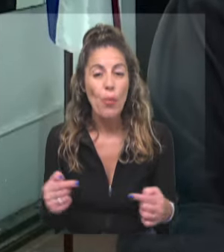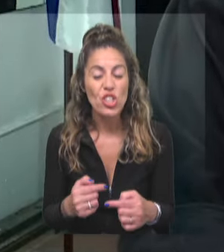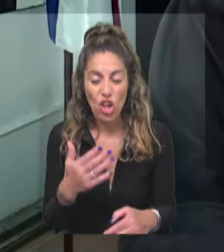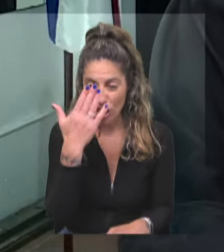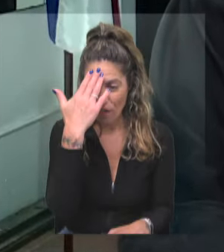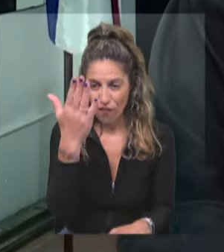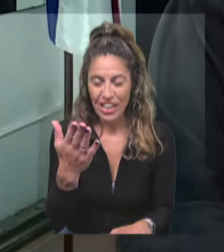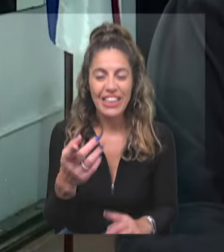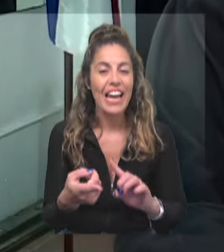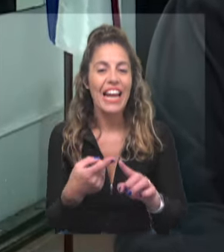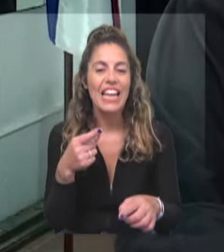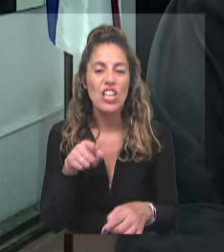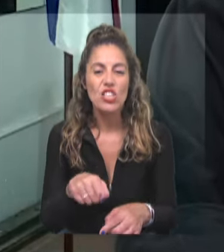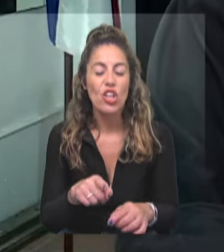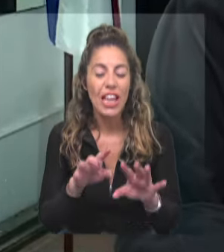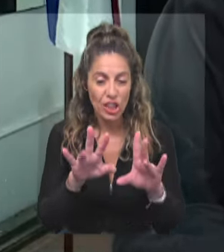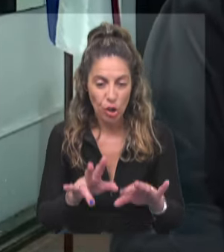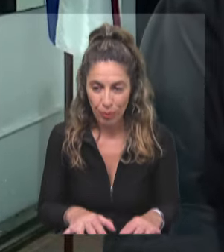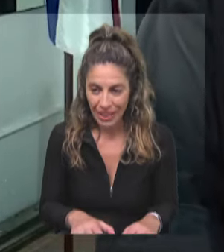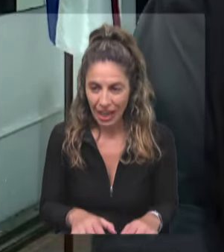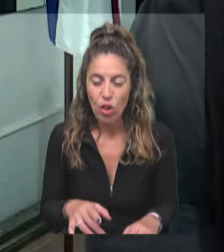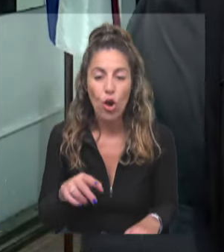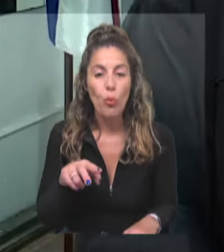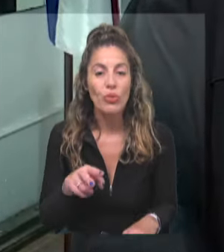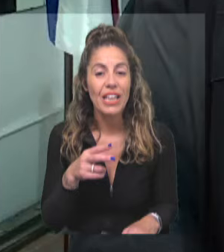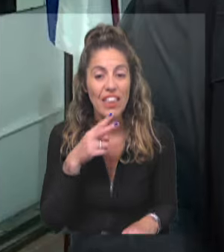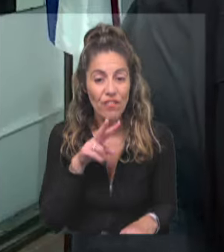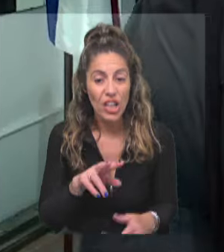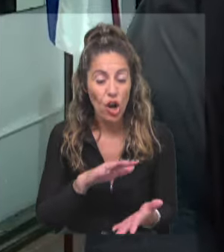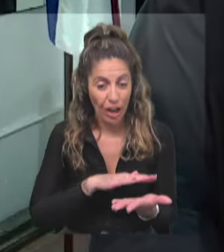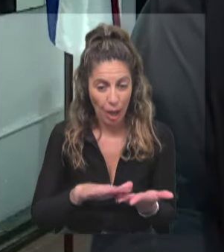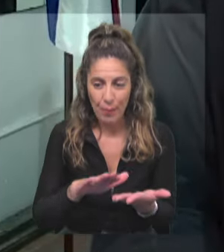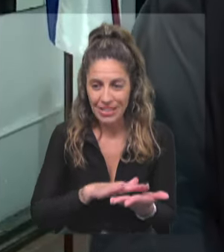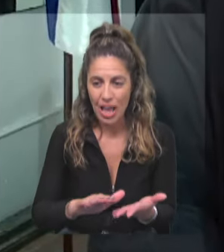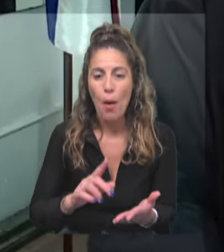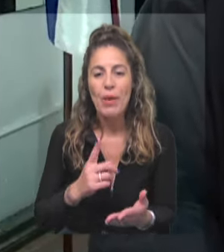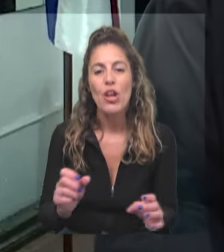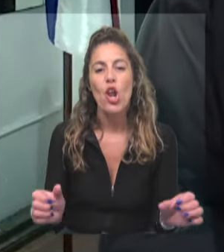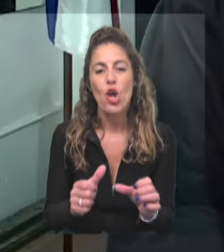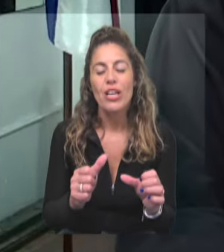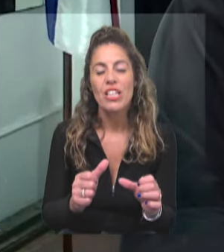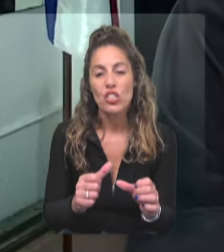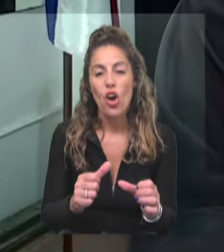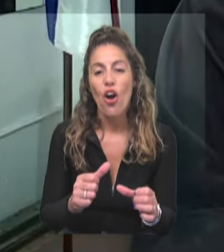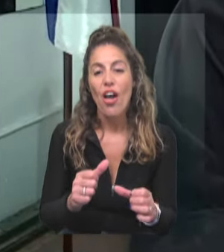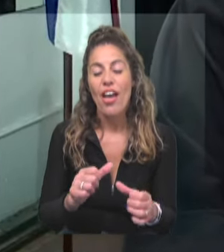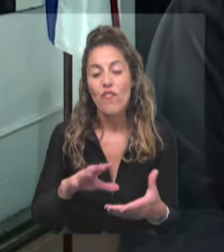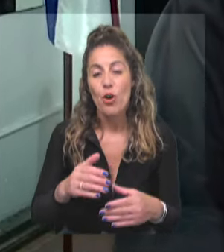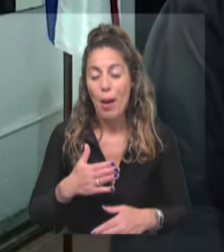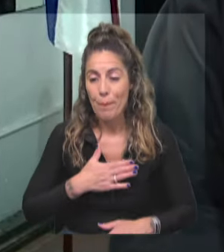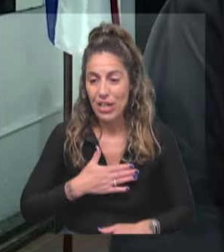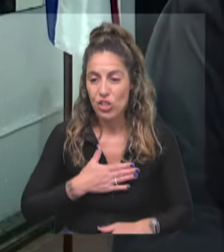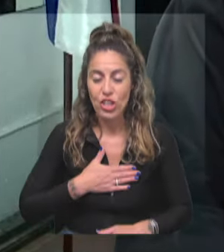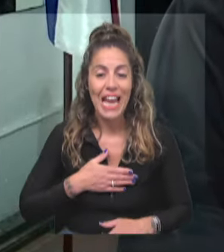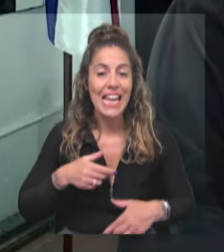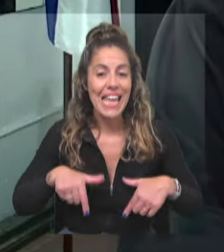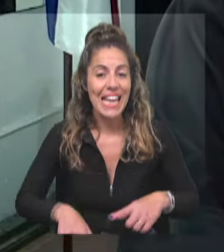amplio a propósito de este comunicado que como ustedes bien repasaba primero lo realizó a título personal el canciller paganini